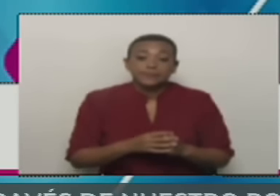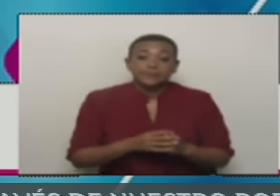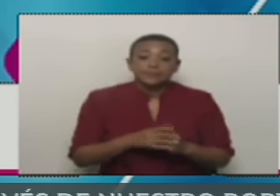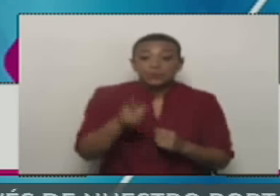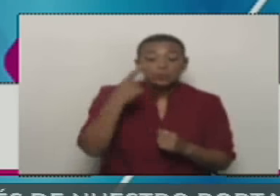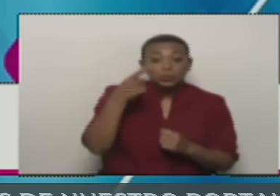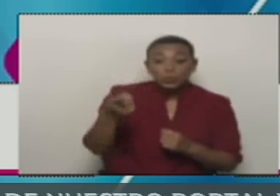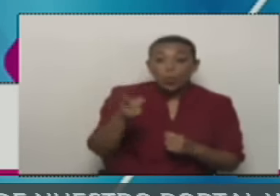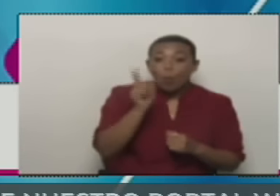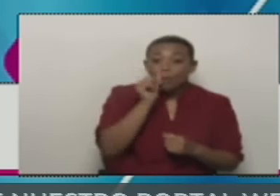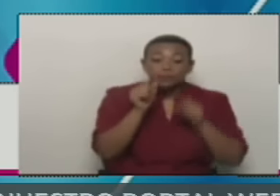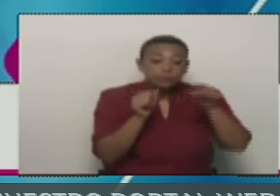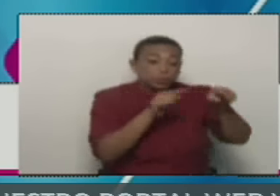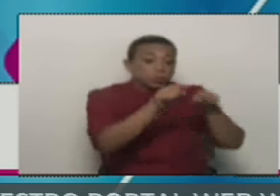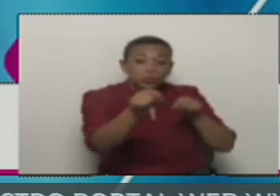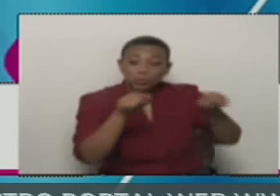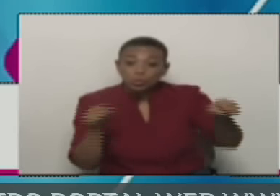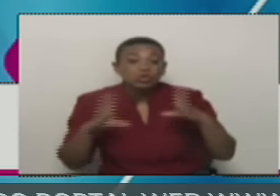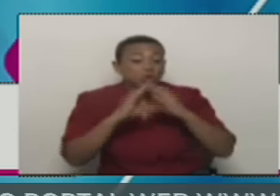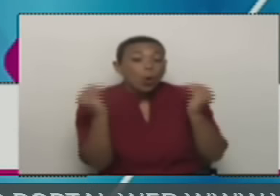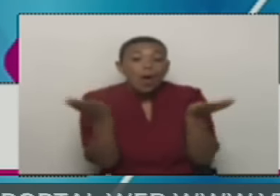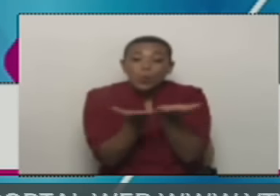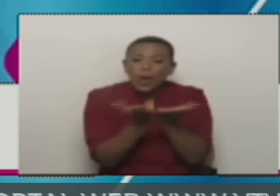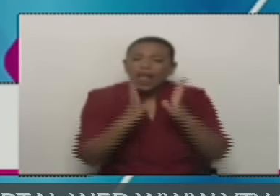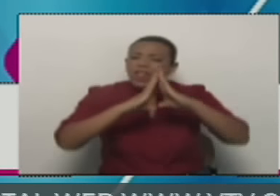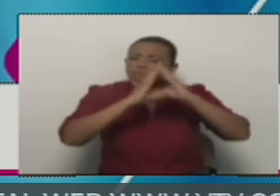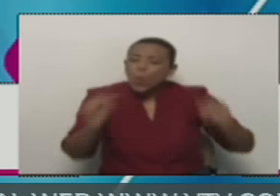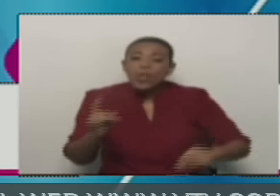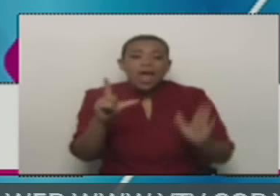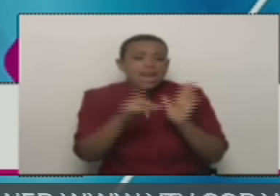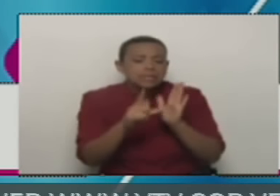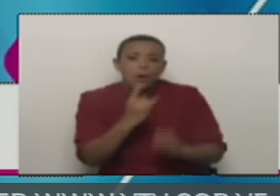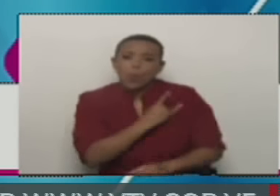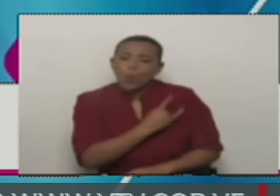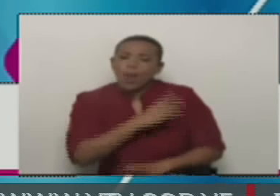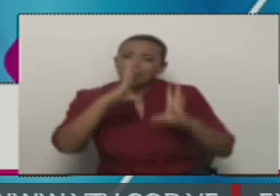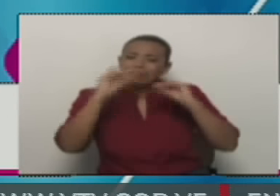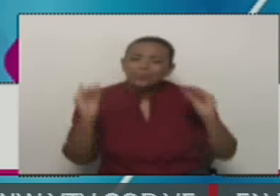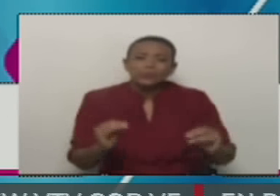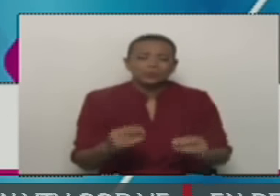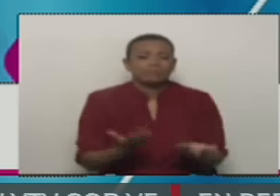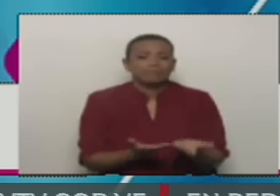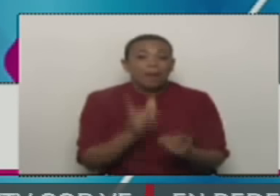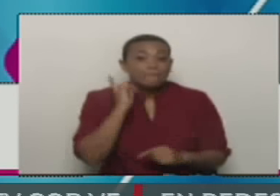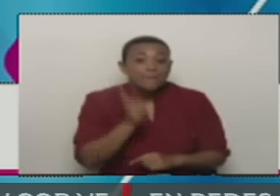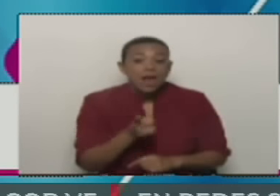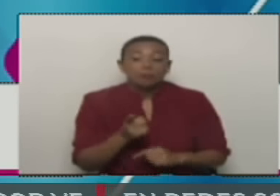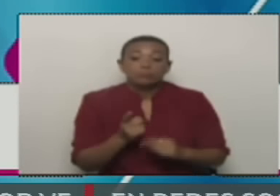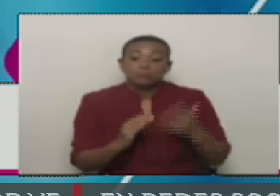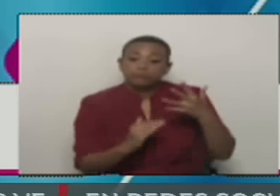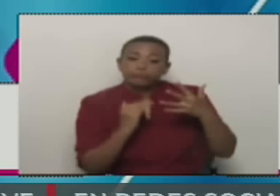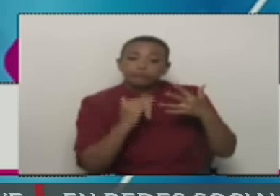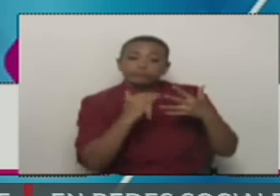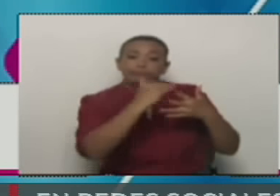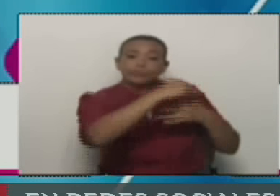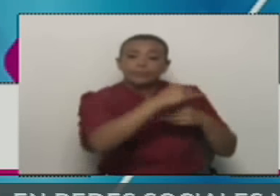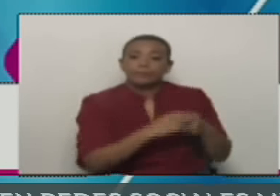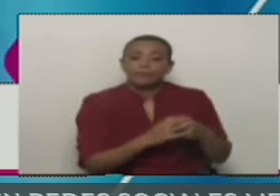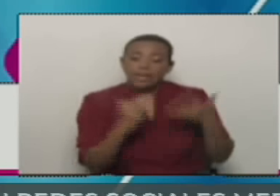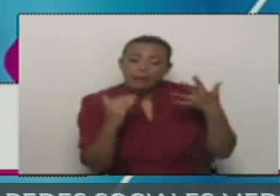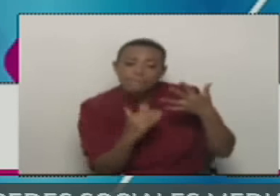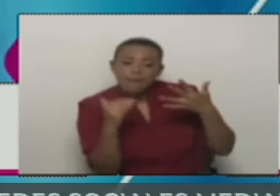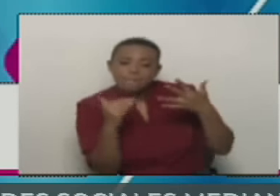Salvador, todas las escuelas, todos los liceos con su conuco, pero tiene escalas. Esta